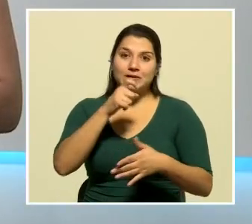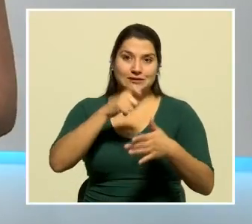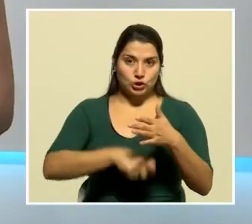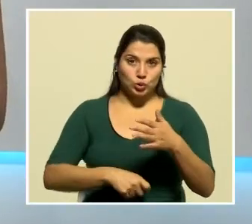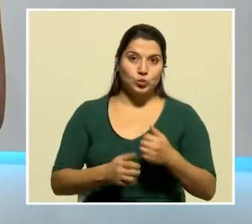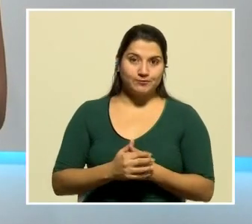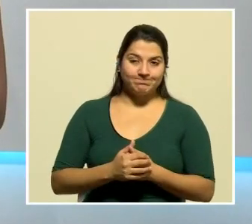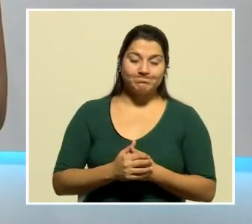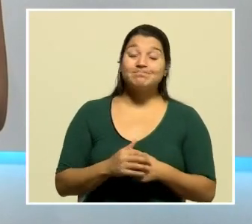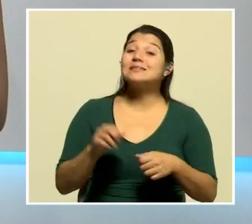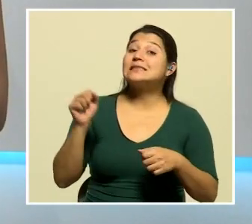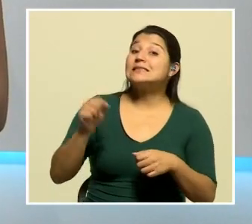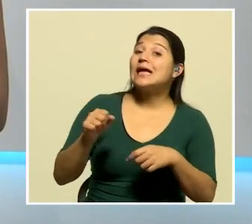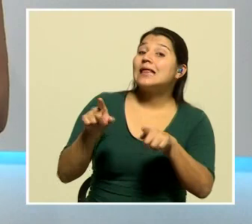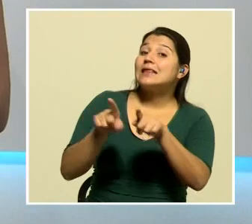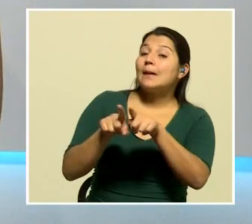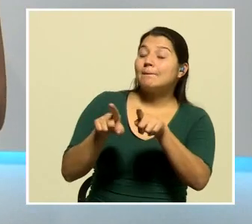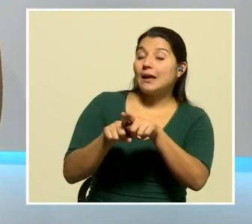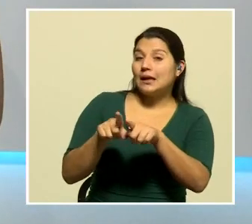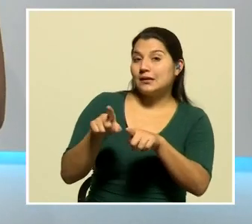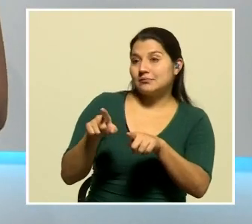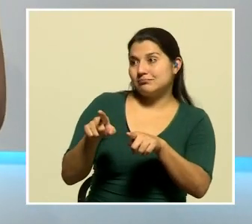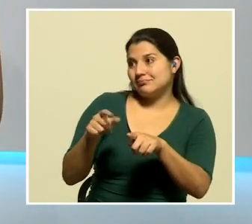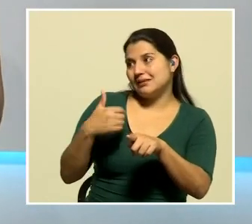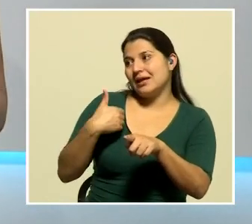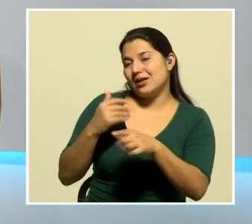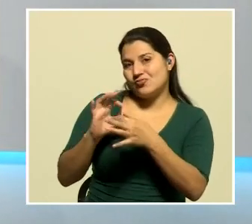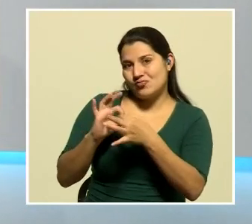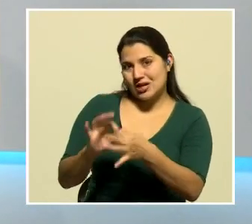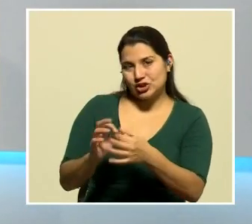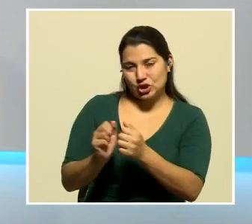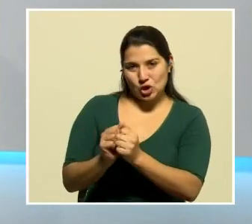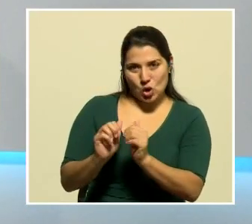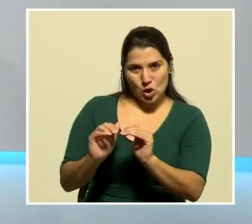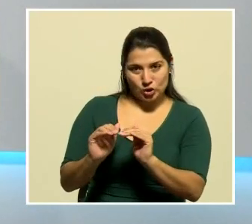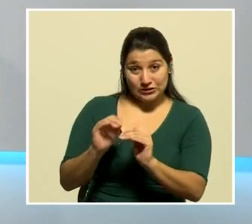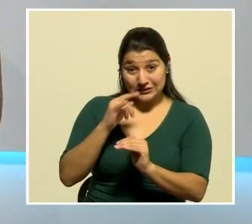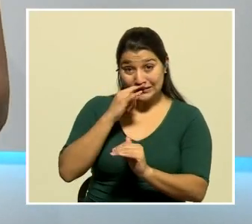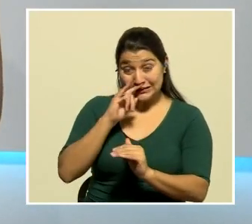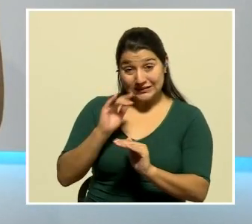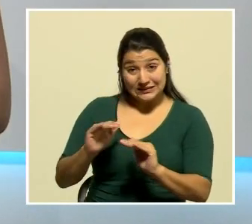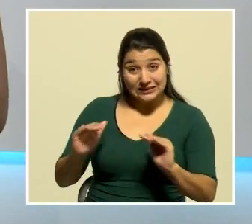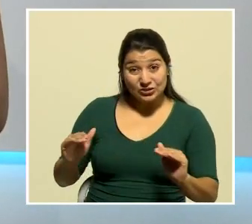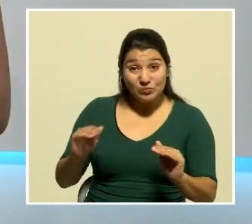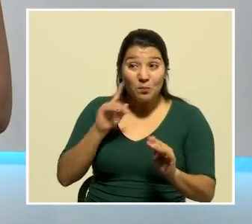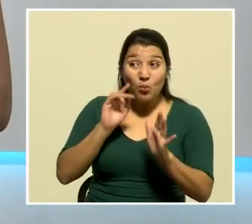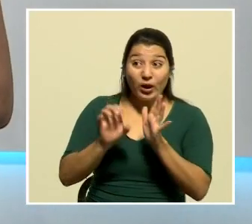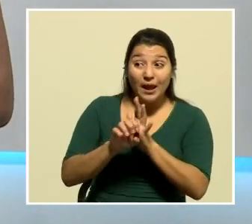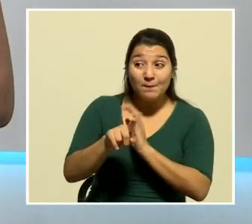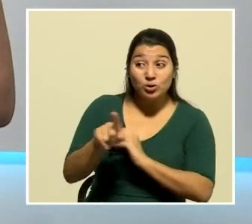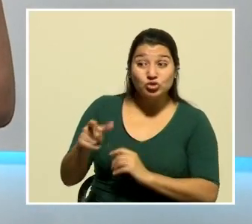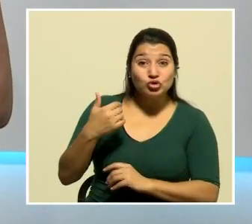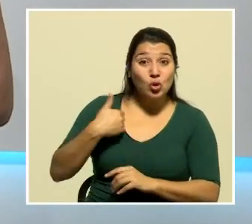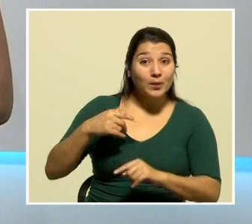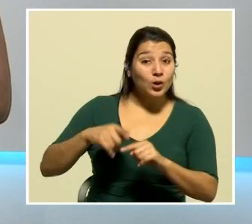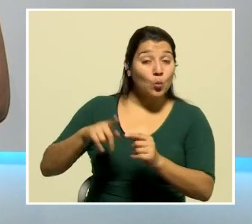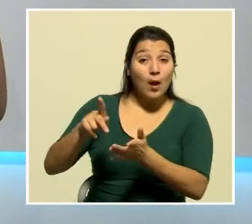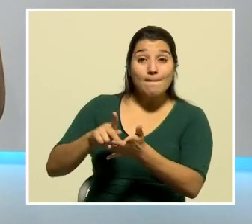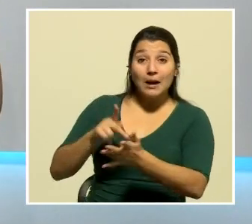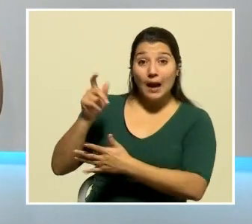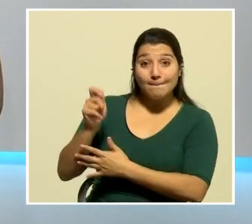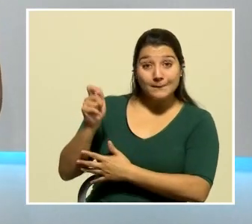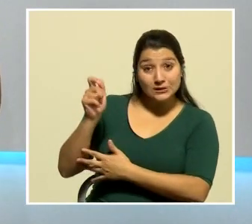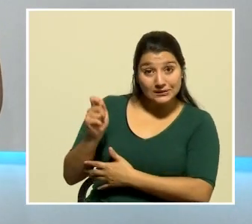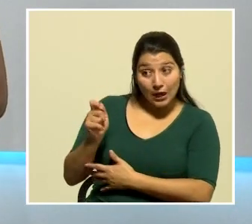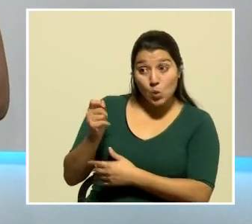es, y también aquí vemos involucrados a los niños, porque bueno, en el caso del pago de las pensiones alimentarias también es un porcentaje muy alto el que no ha